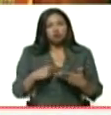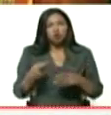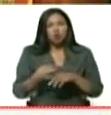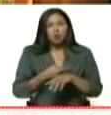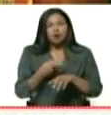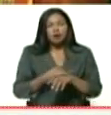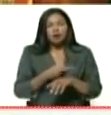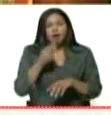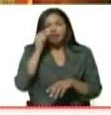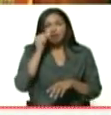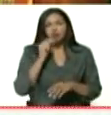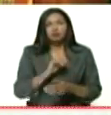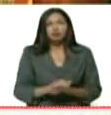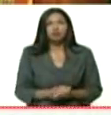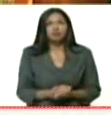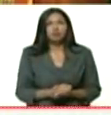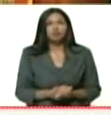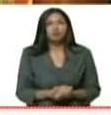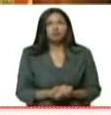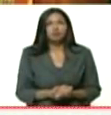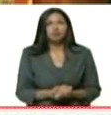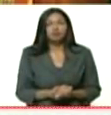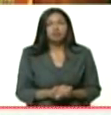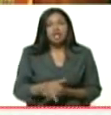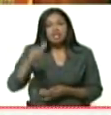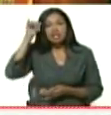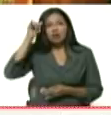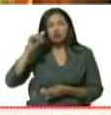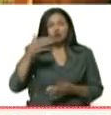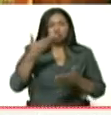gobernador León Heredia del Yaracuy